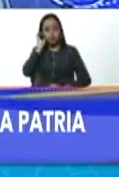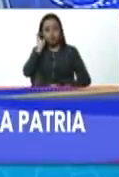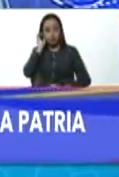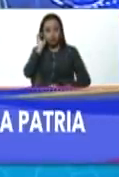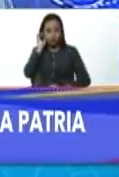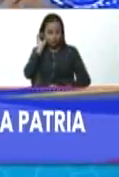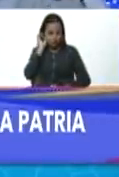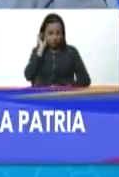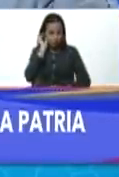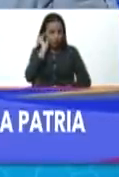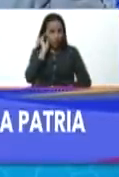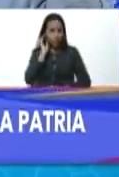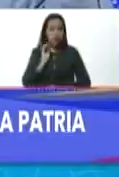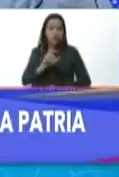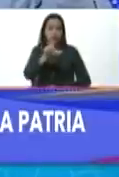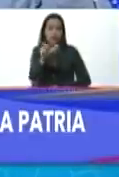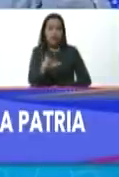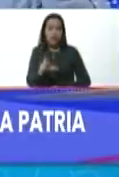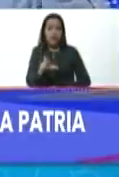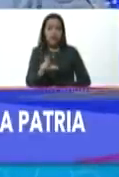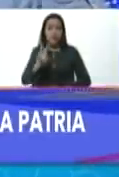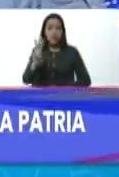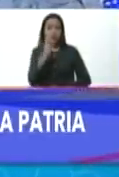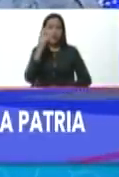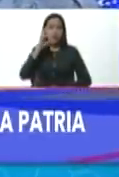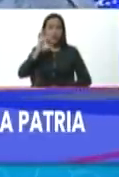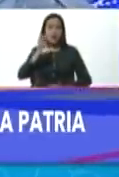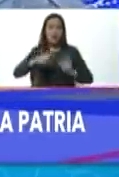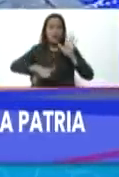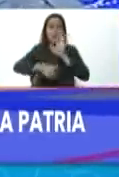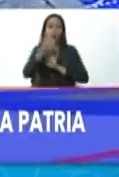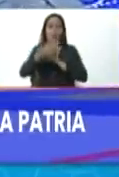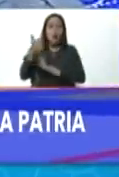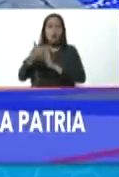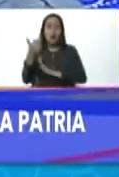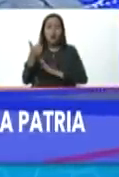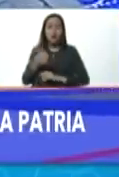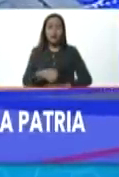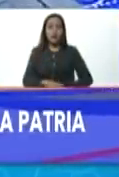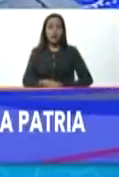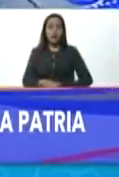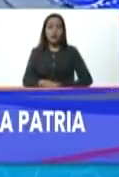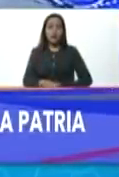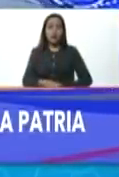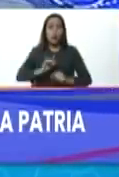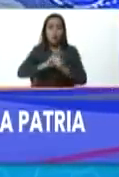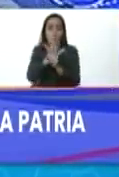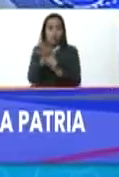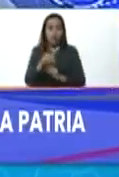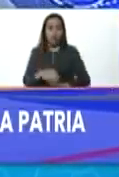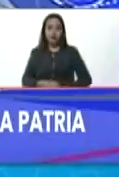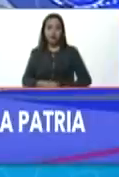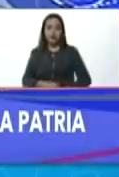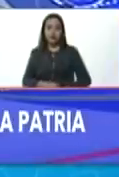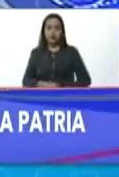Italia es el país, segundo país, con más casos. Han